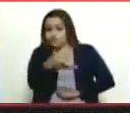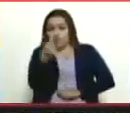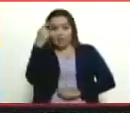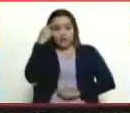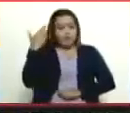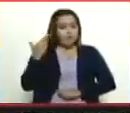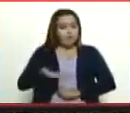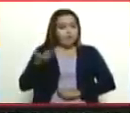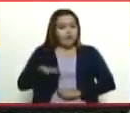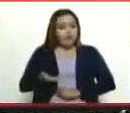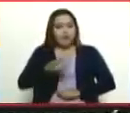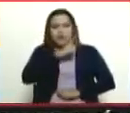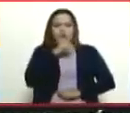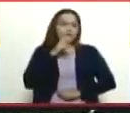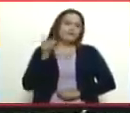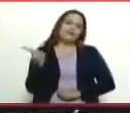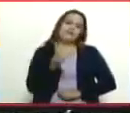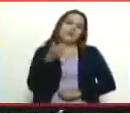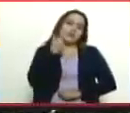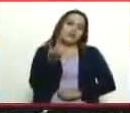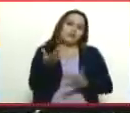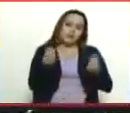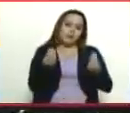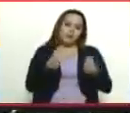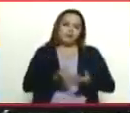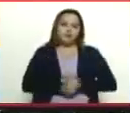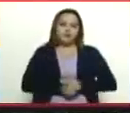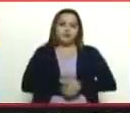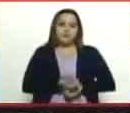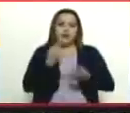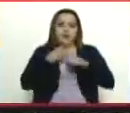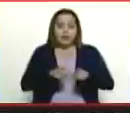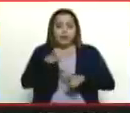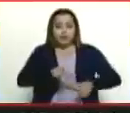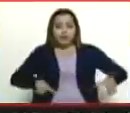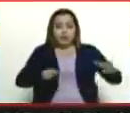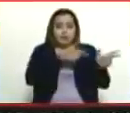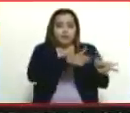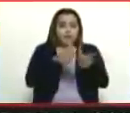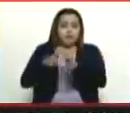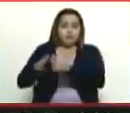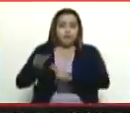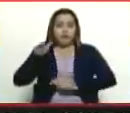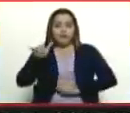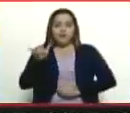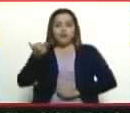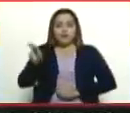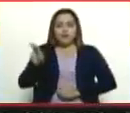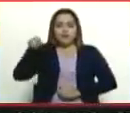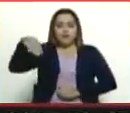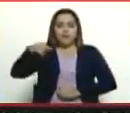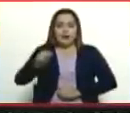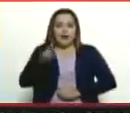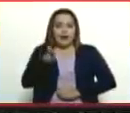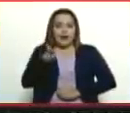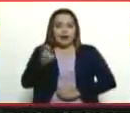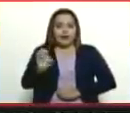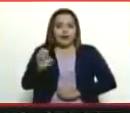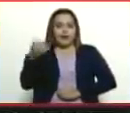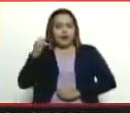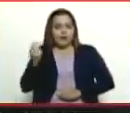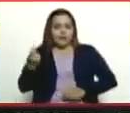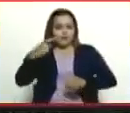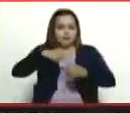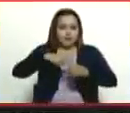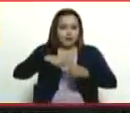fecha y ese nombre no les dice mucho, pero la masacre de Yumare está inscrita